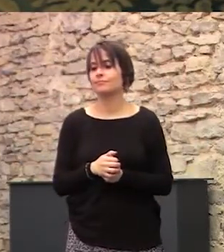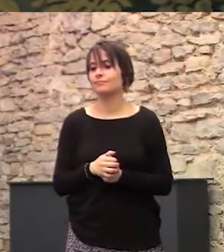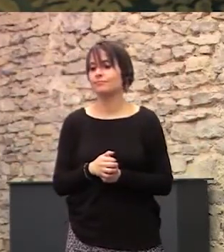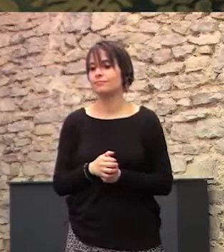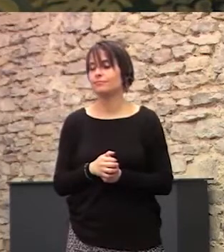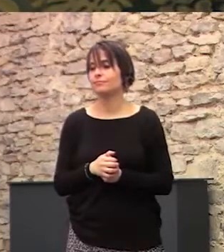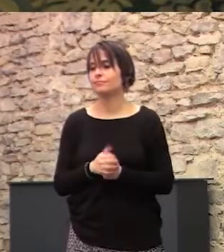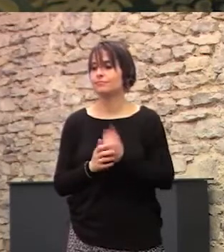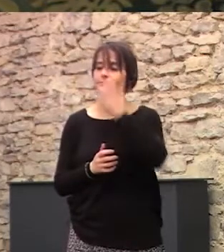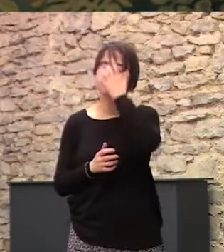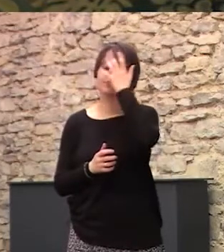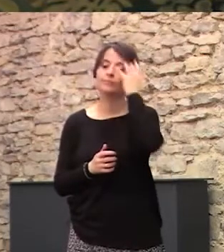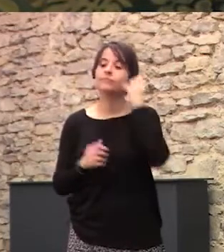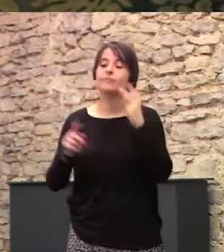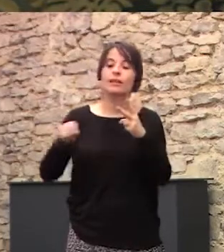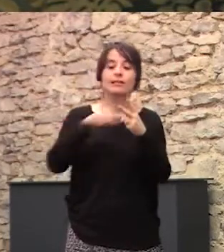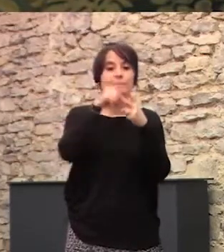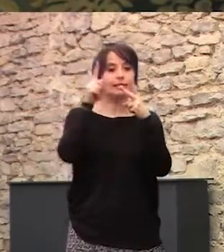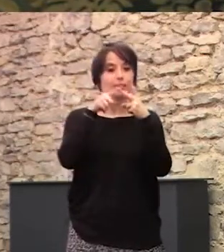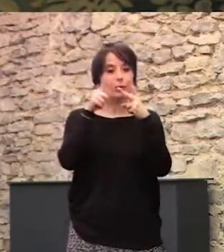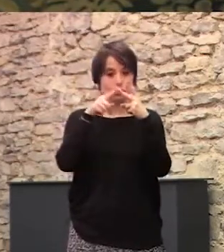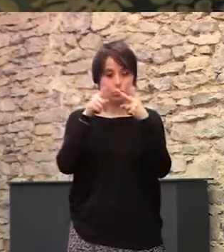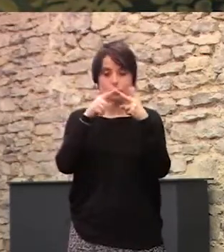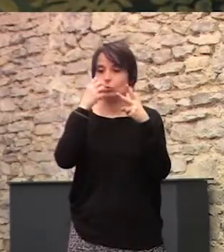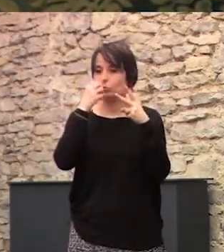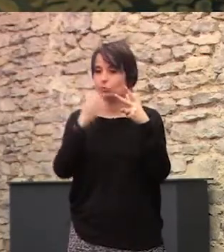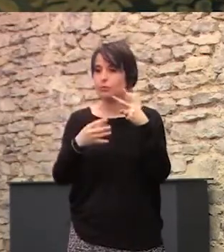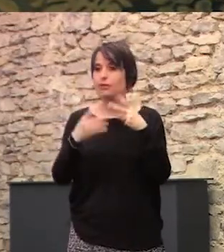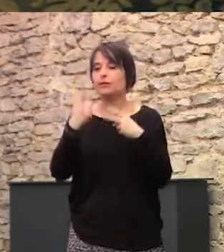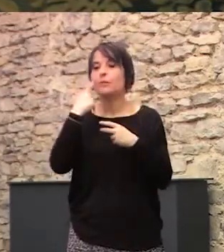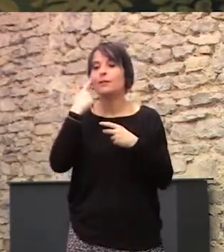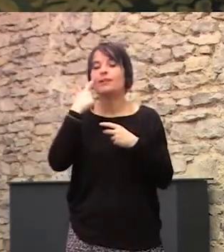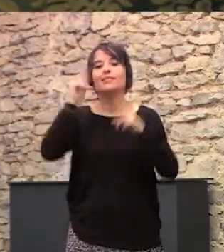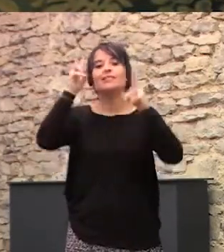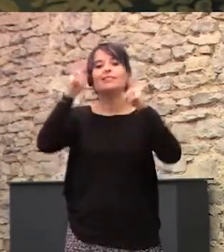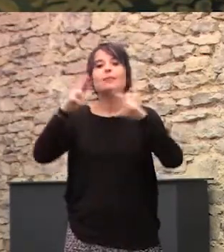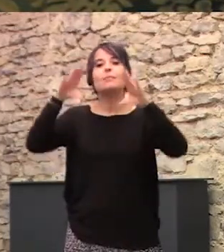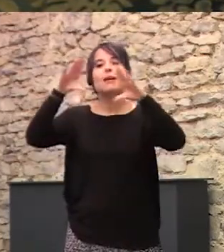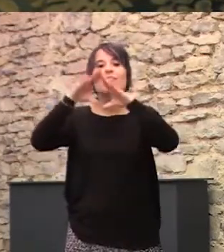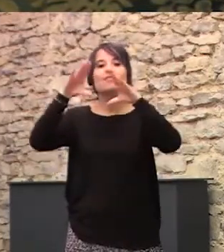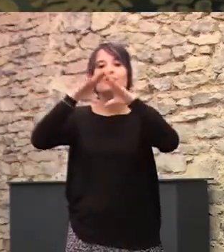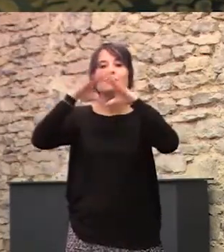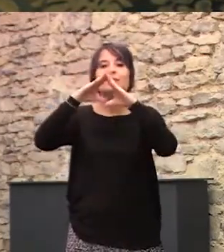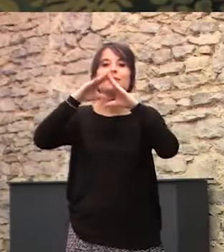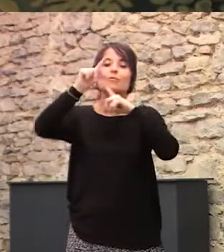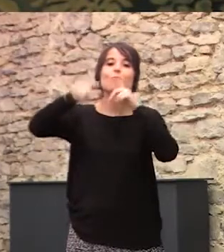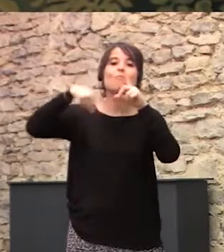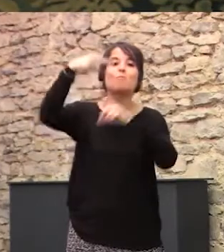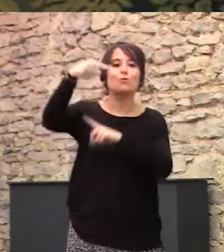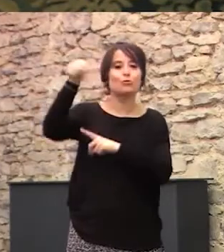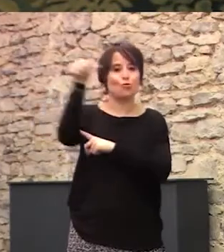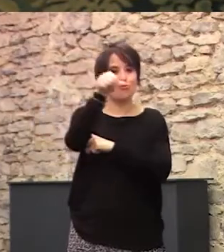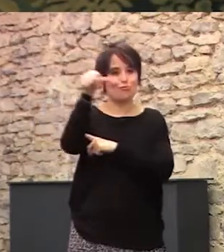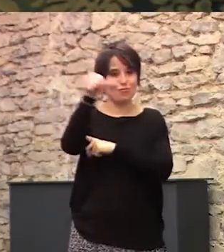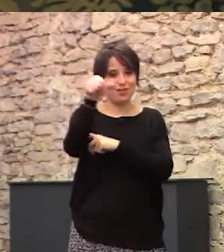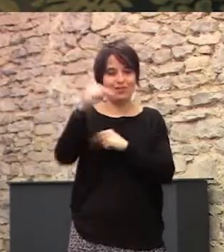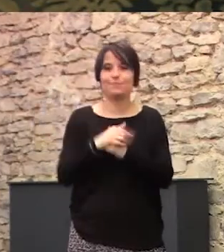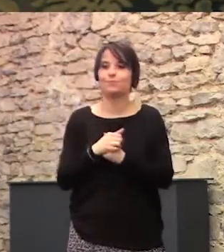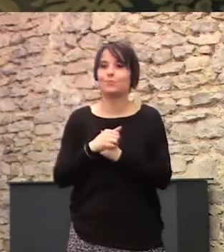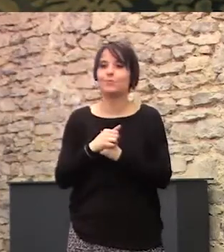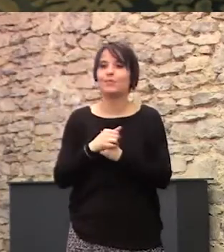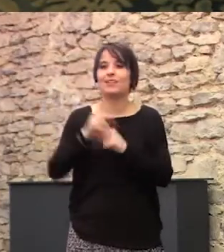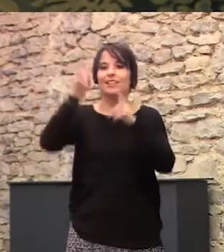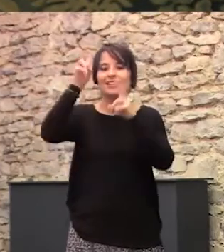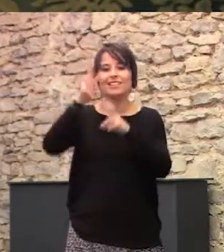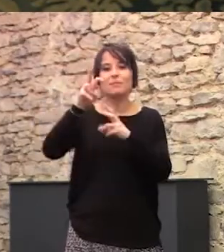Bien, el segundo punto sería llevarnos al feminismo postcolonial. La postcolonialidad